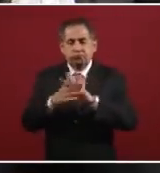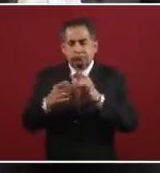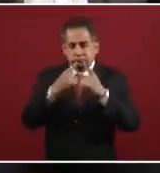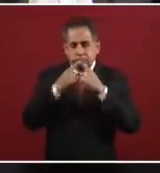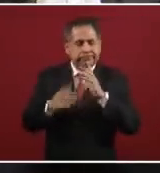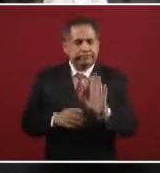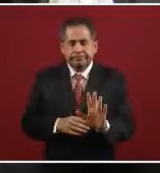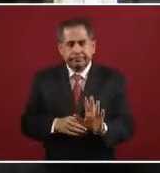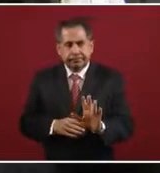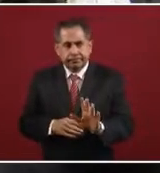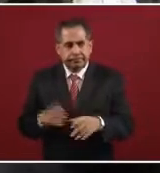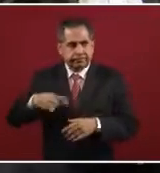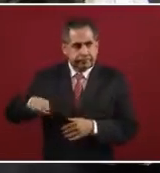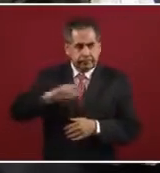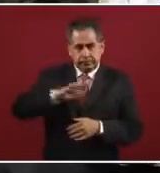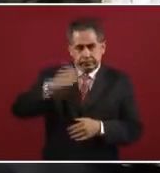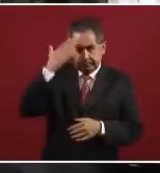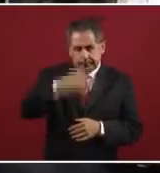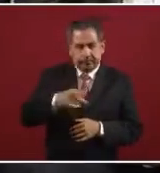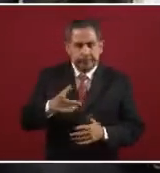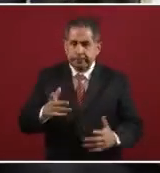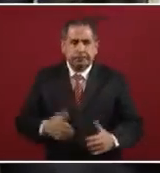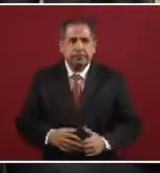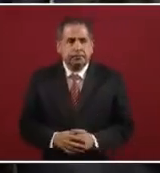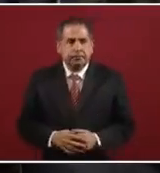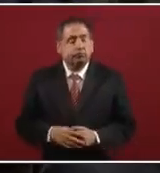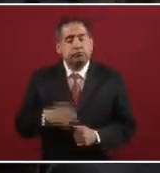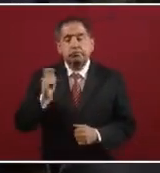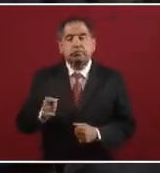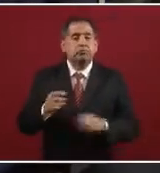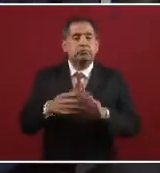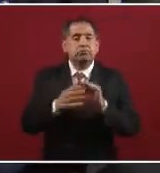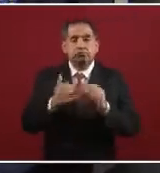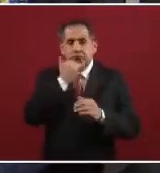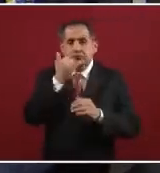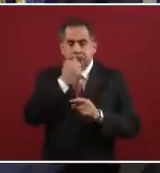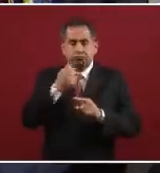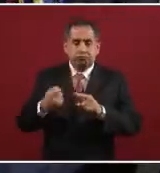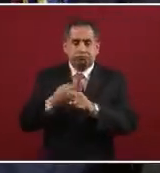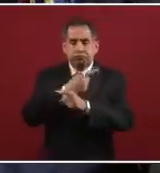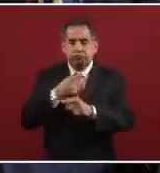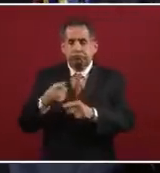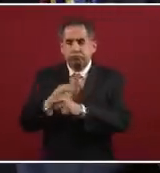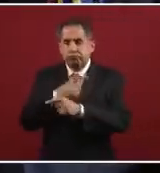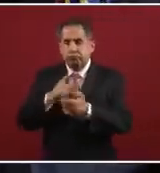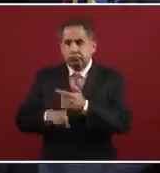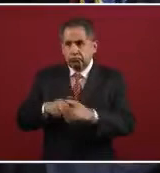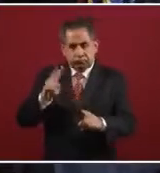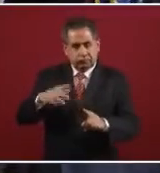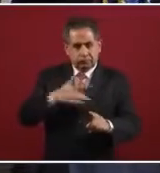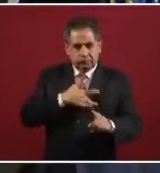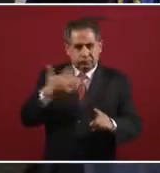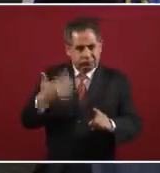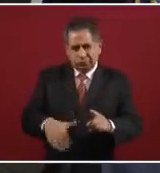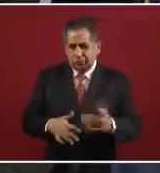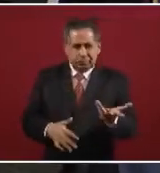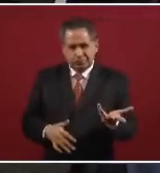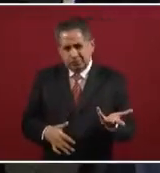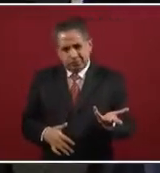todo lo que ya sabemos, que ha sido errático y muy doloroso